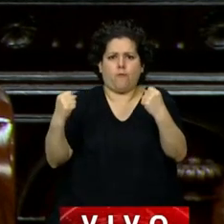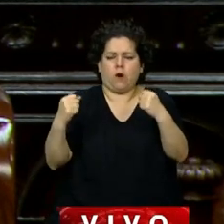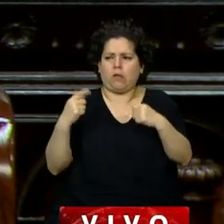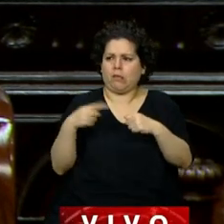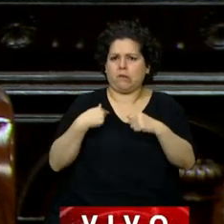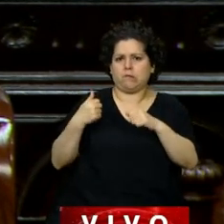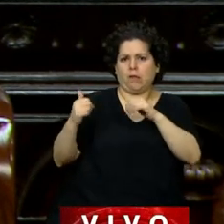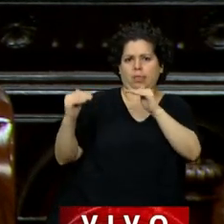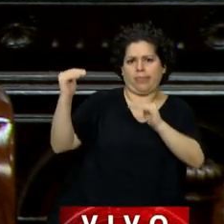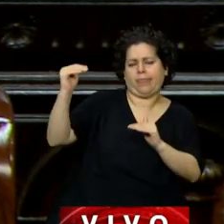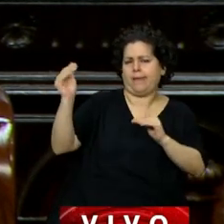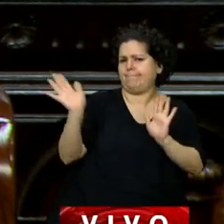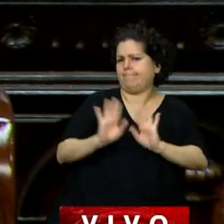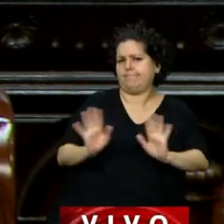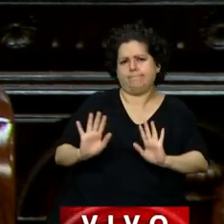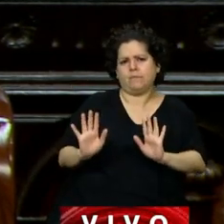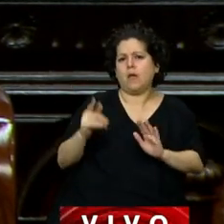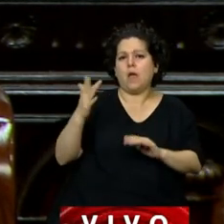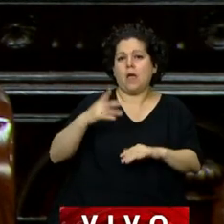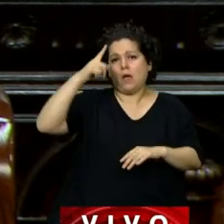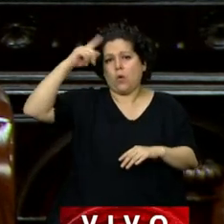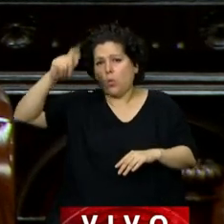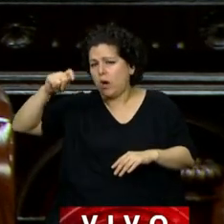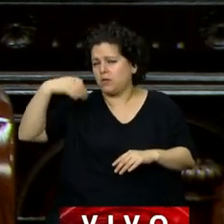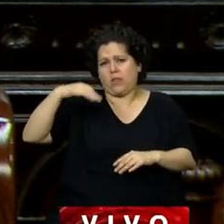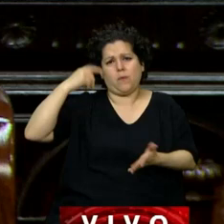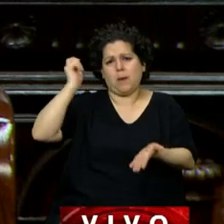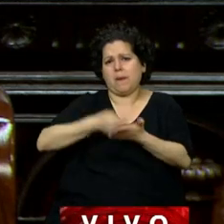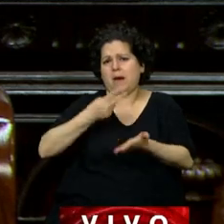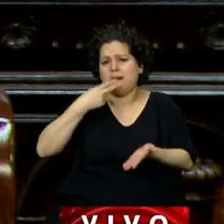esto quiero decir que los magistrados paguen ganancia